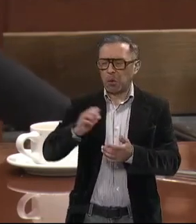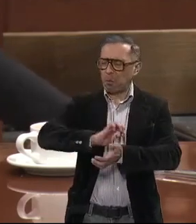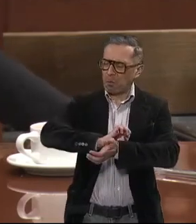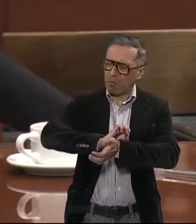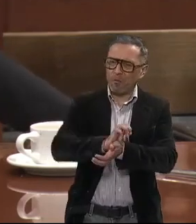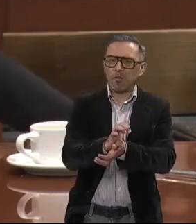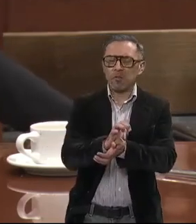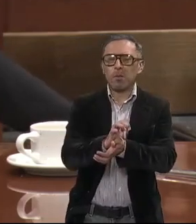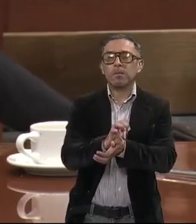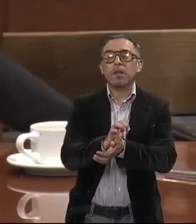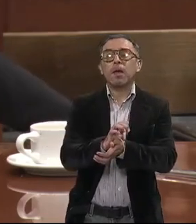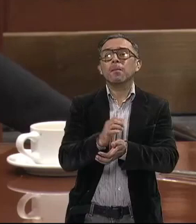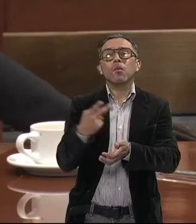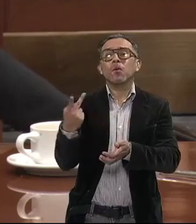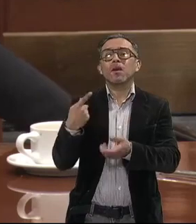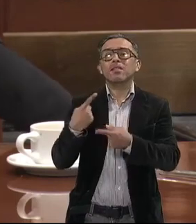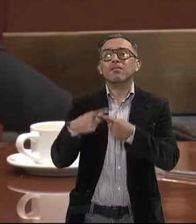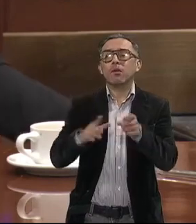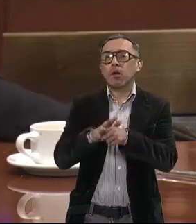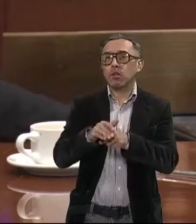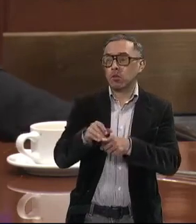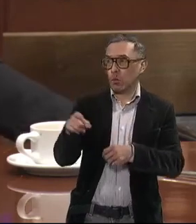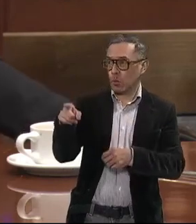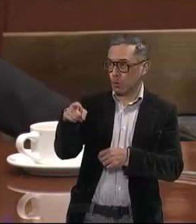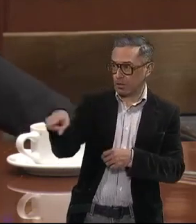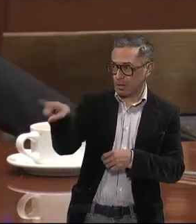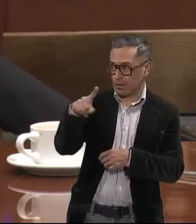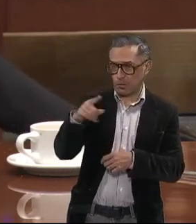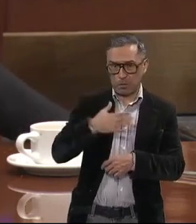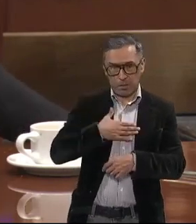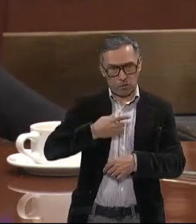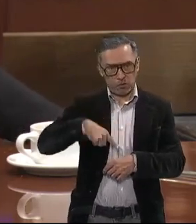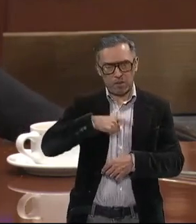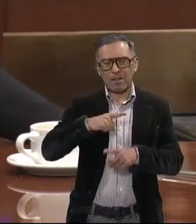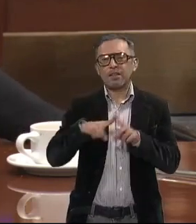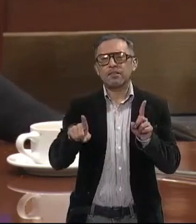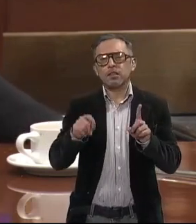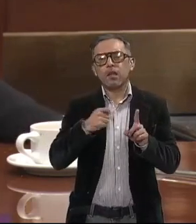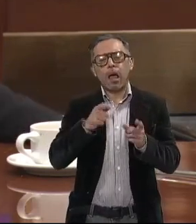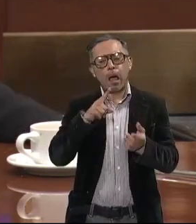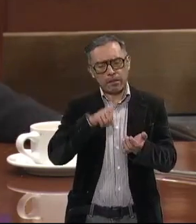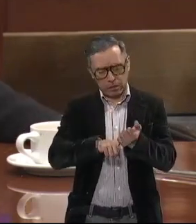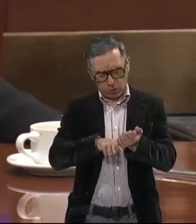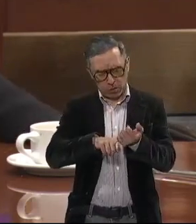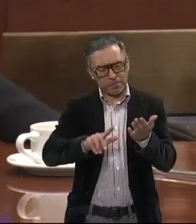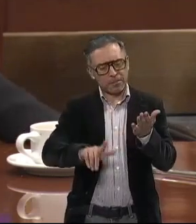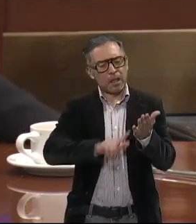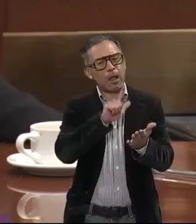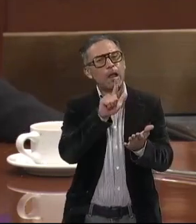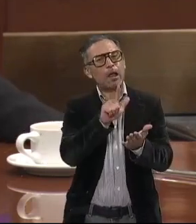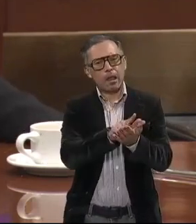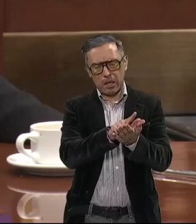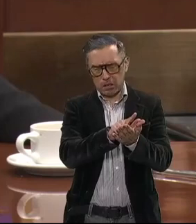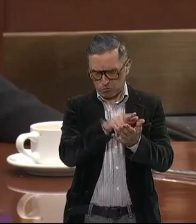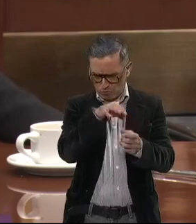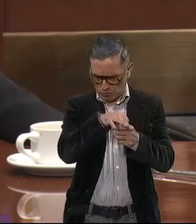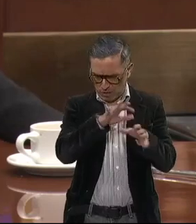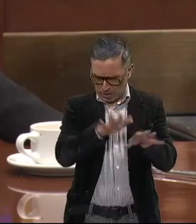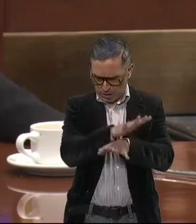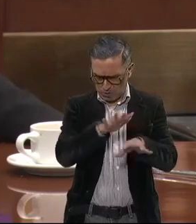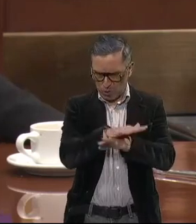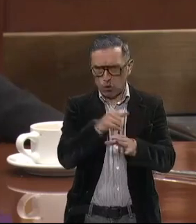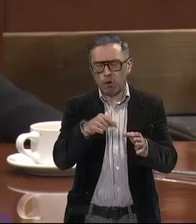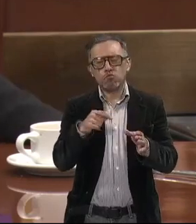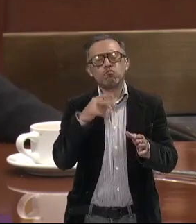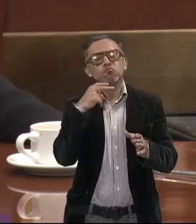entre nosotros y ustedes es que nosotros impulsamos una reforma por voluntad, por mandato